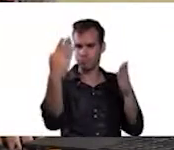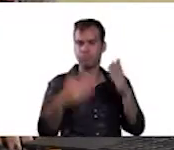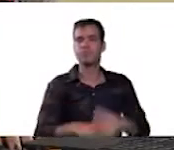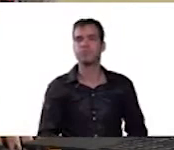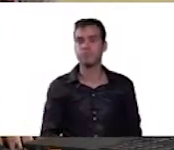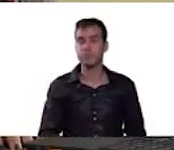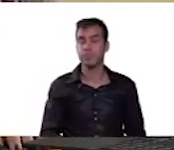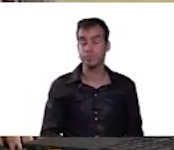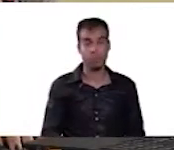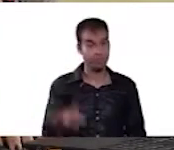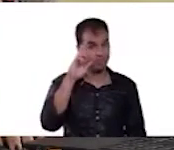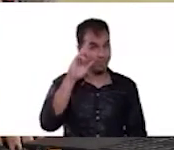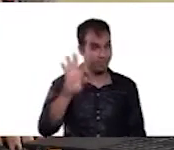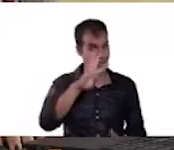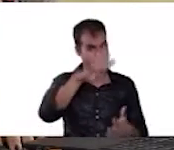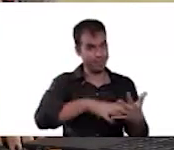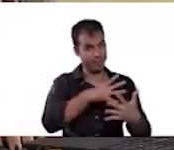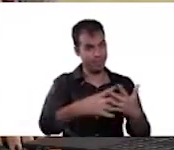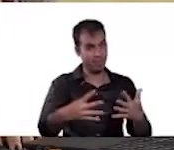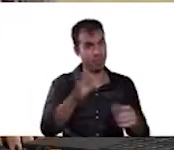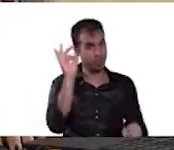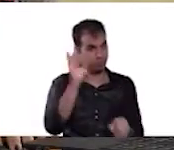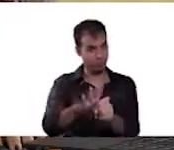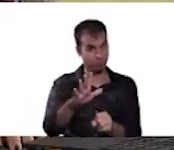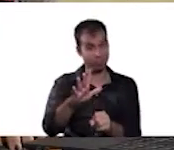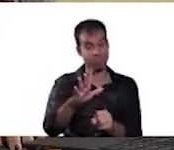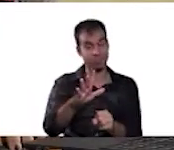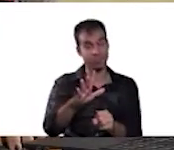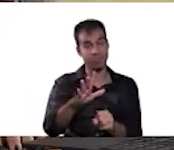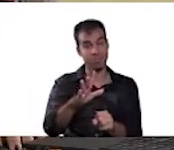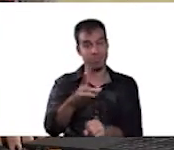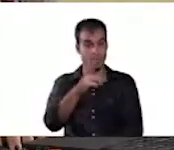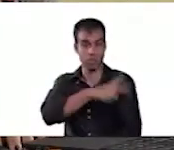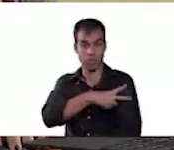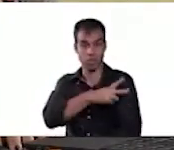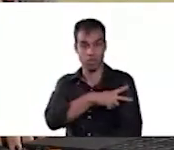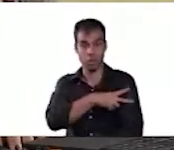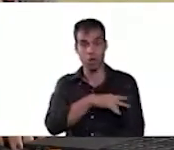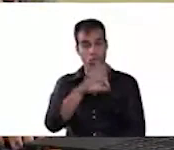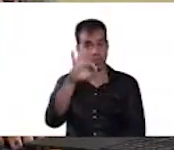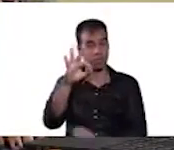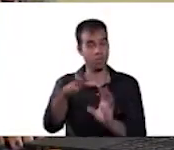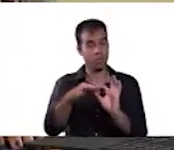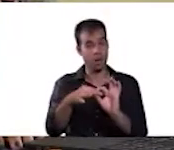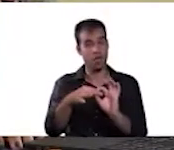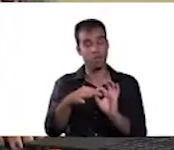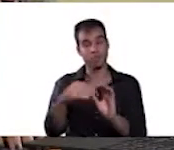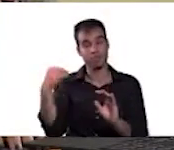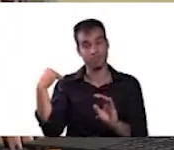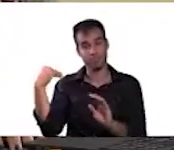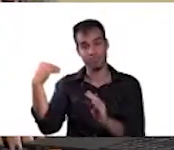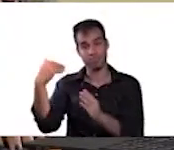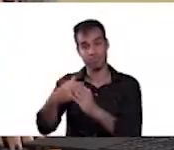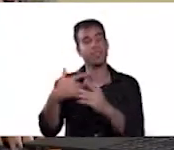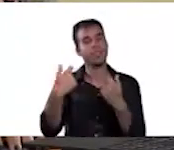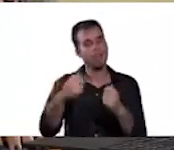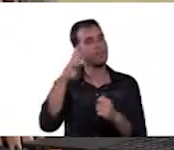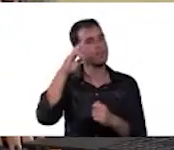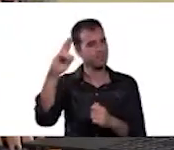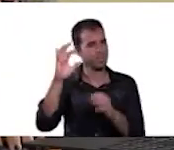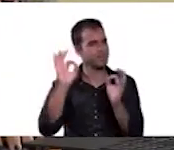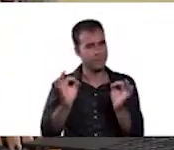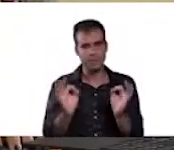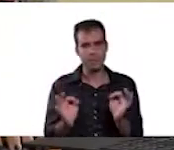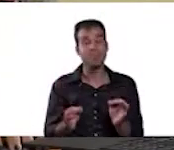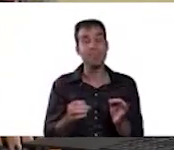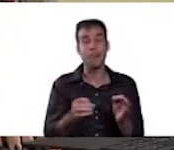vienen dando tabla periódica desde que comenzaron en secundaria básica, octavo grado, siempre se debe retomar que los